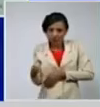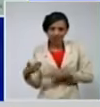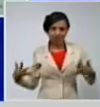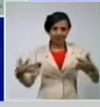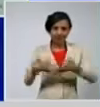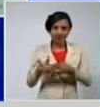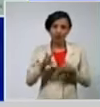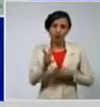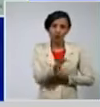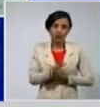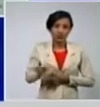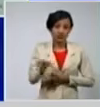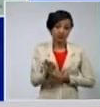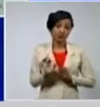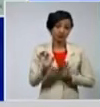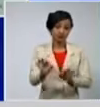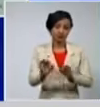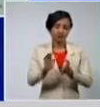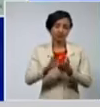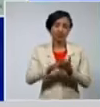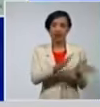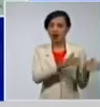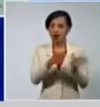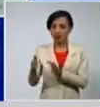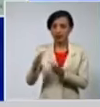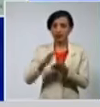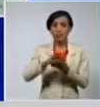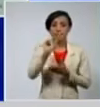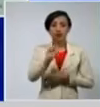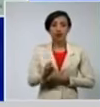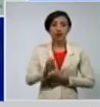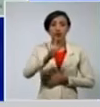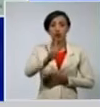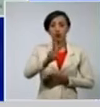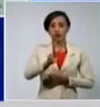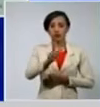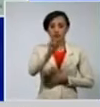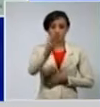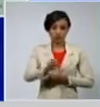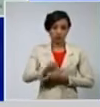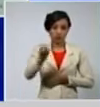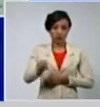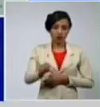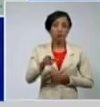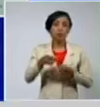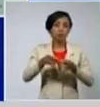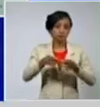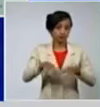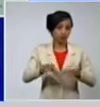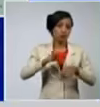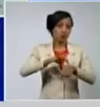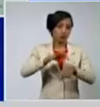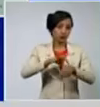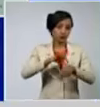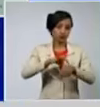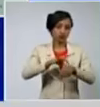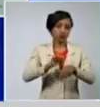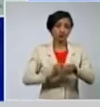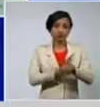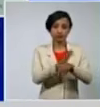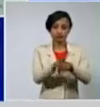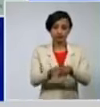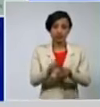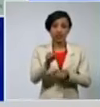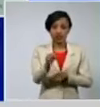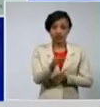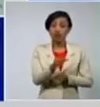49 casos autóctonos ayer, 12 más que el día anterior. Esta provincia ha ido incrementando el número